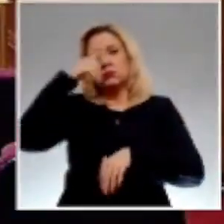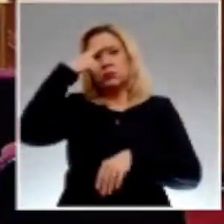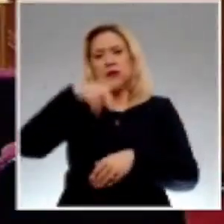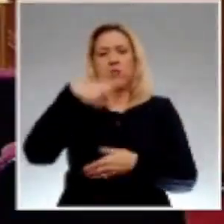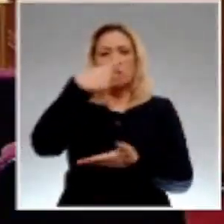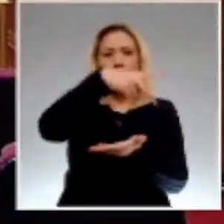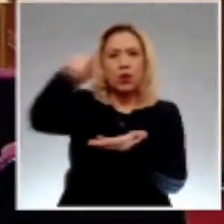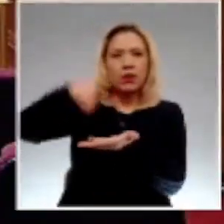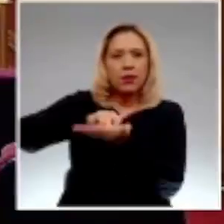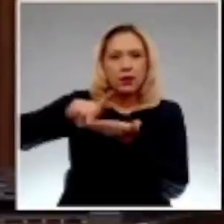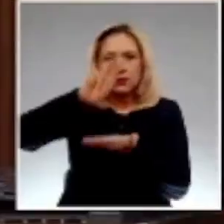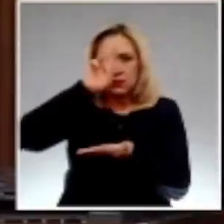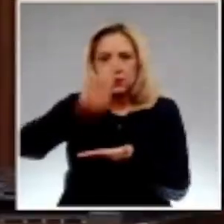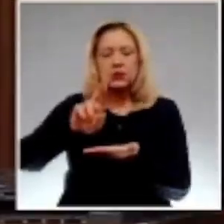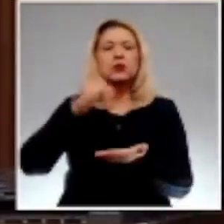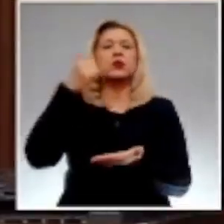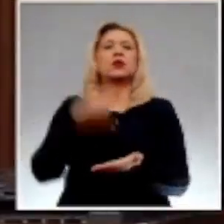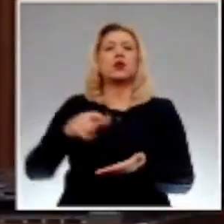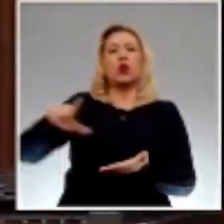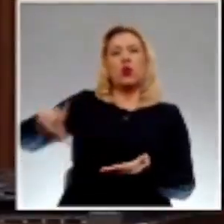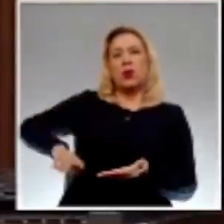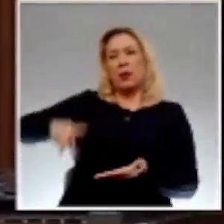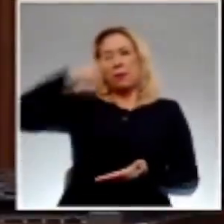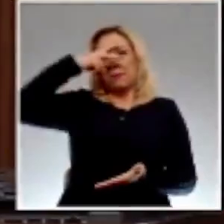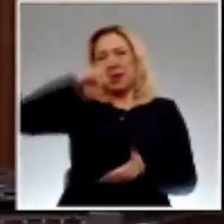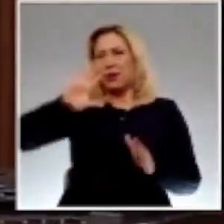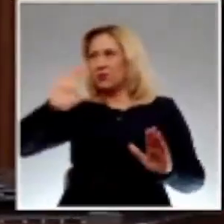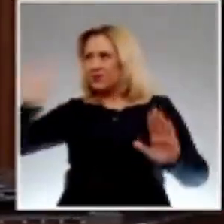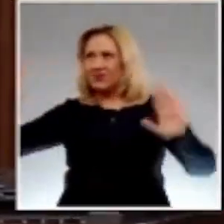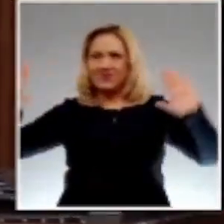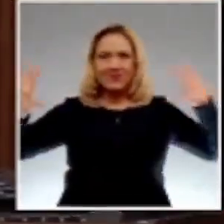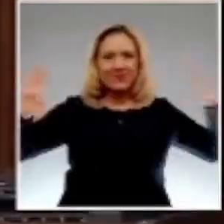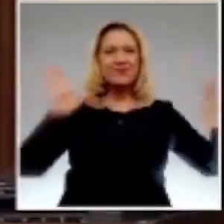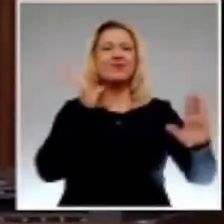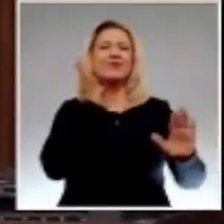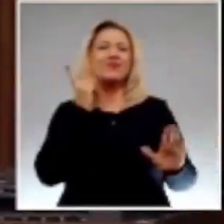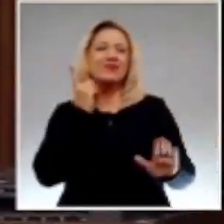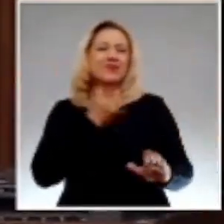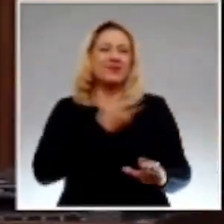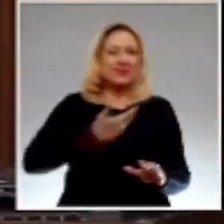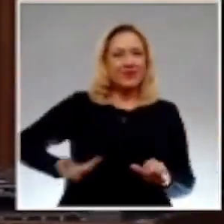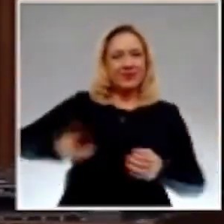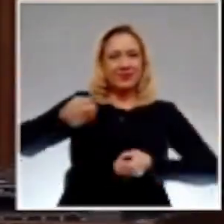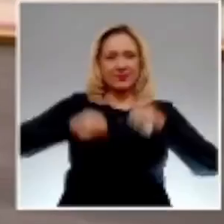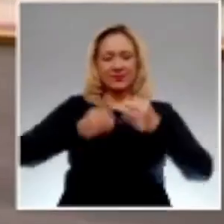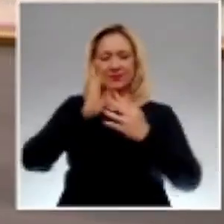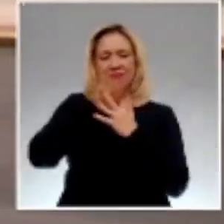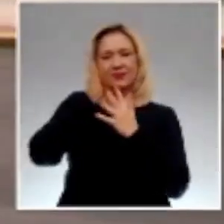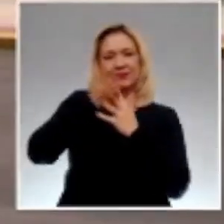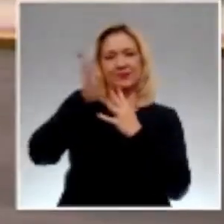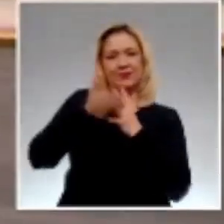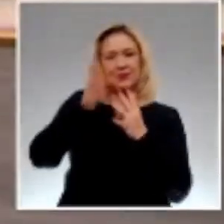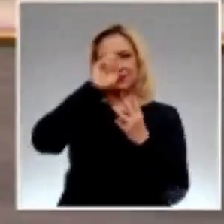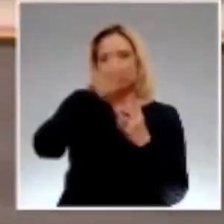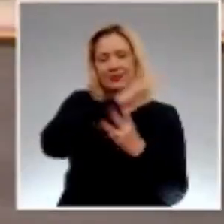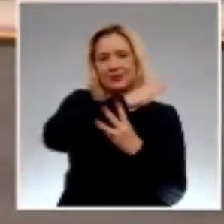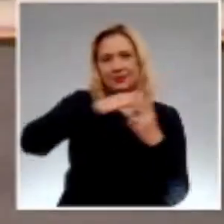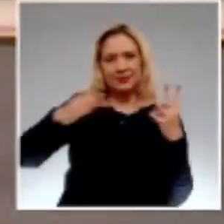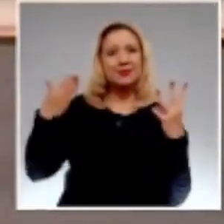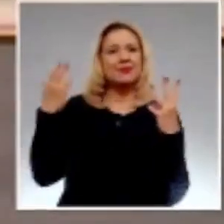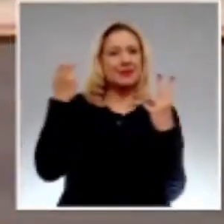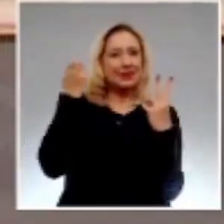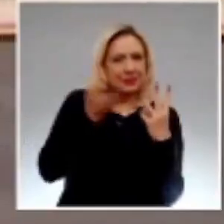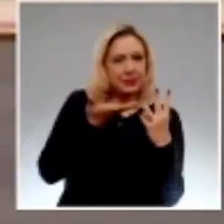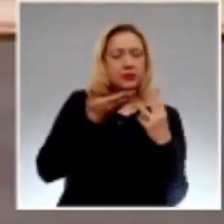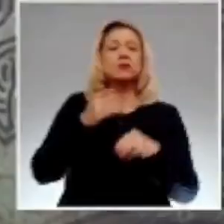poderes del Estado mexicano. Entre los temas están si es posible emitir una declaratoria general de inconstitucionalidad ante omisiones